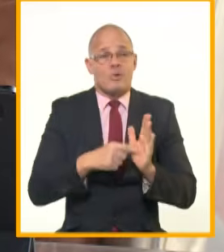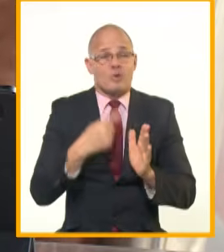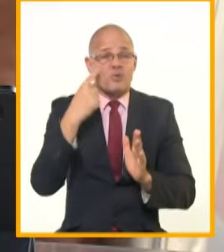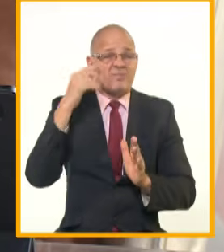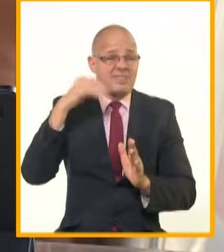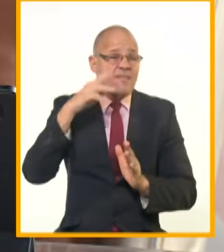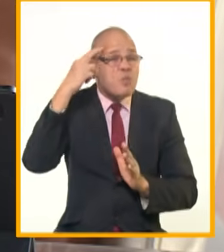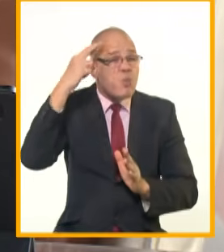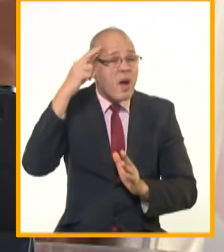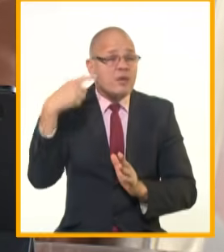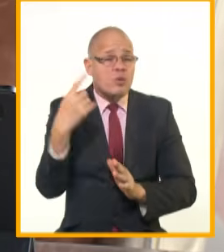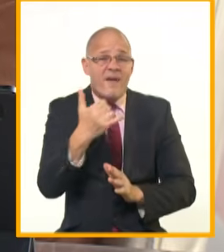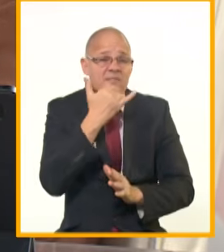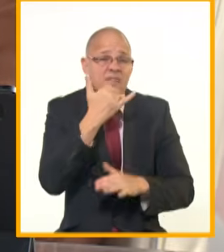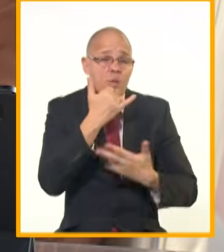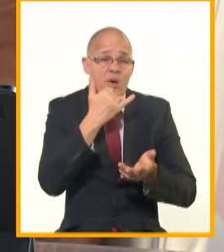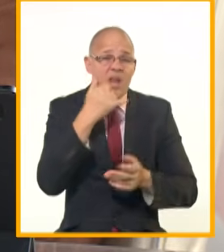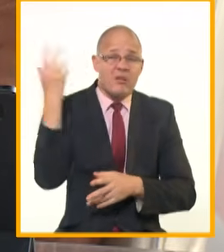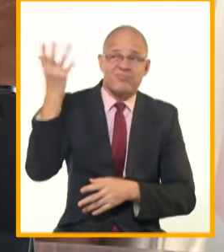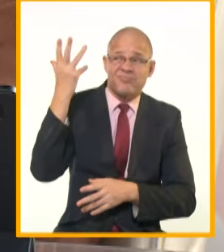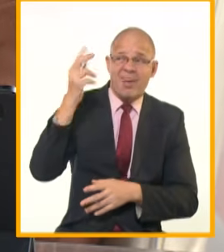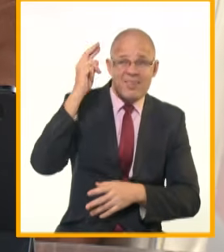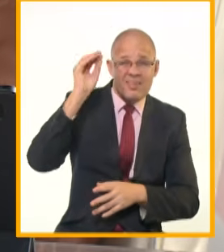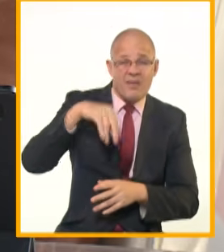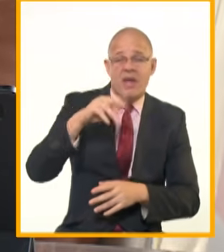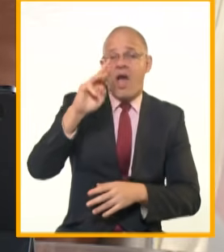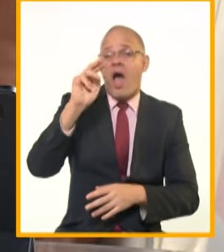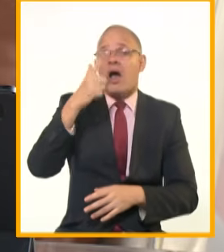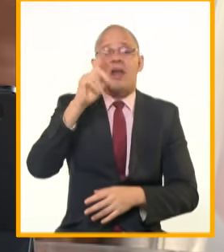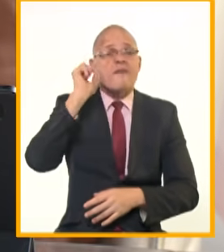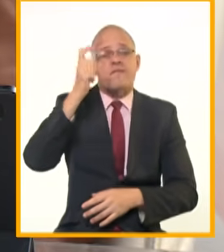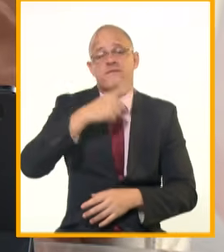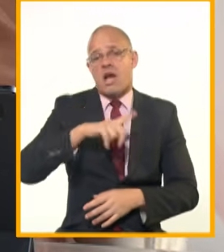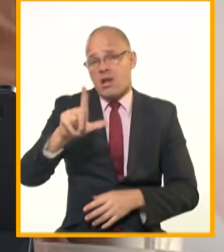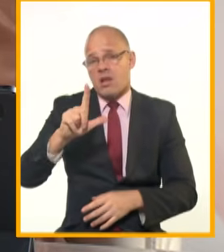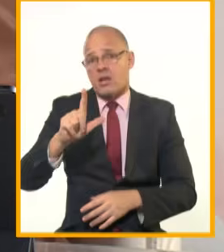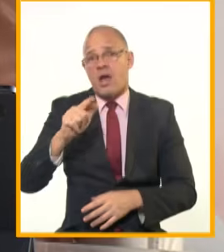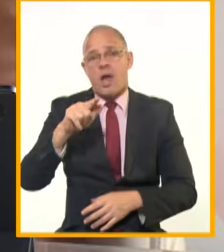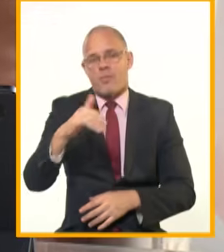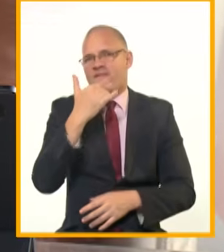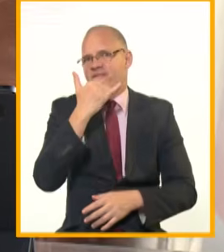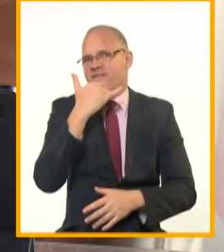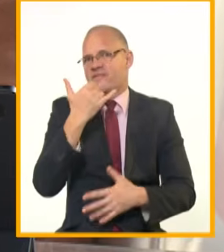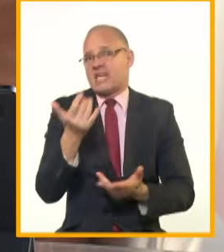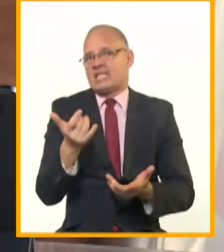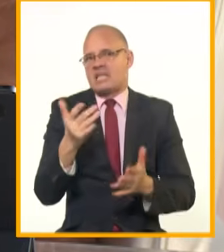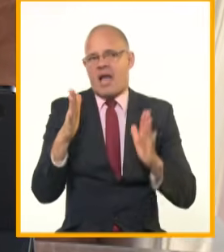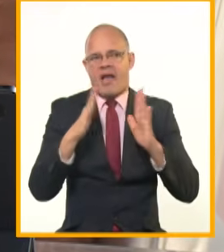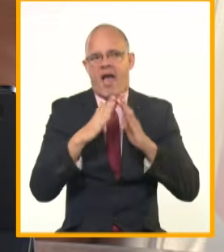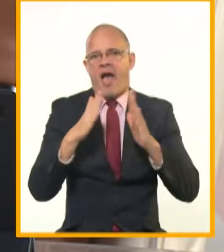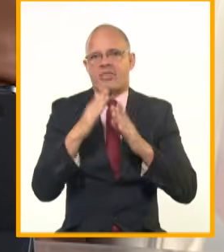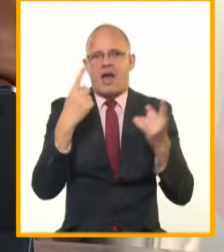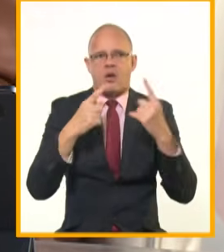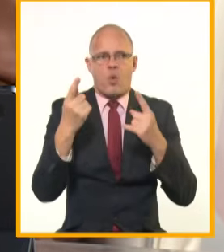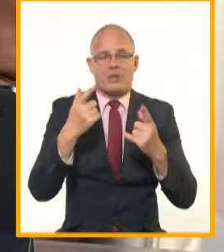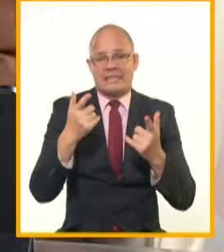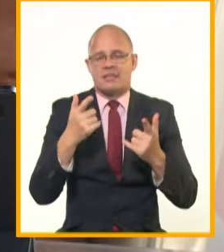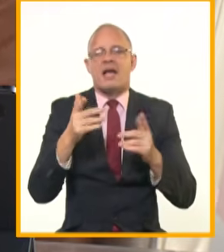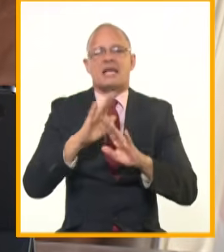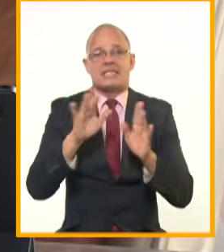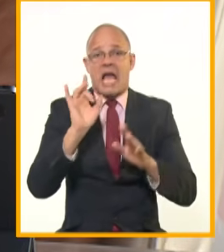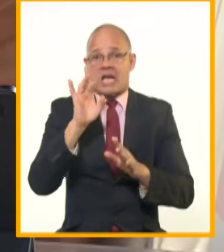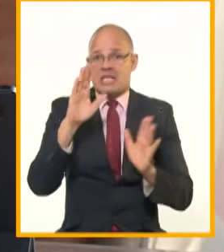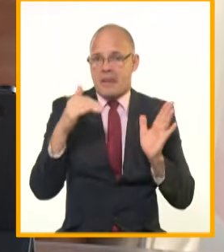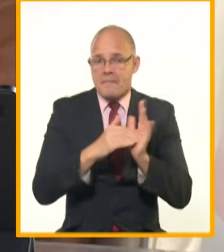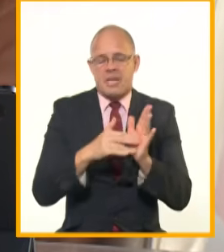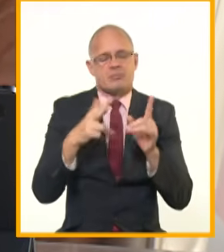afectó 20.800 viviendas. Nosotros terminamos el año recuperando 15.000 viviendas de las de Rafael, más otro grupo de viviendas de